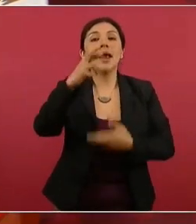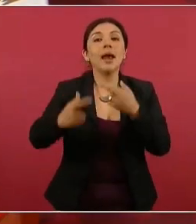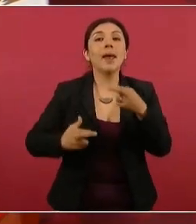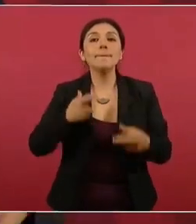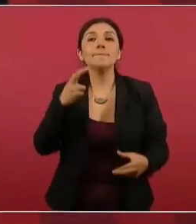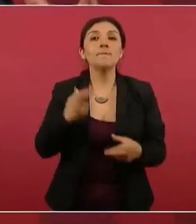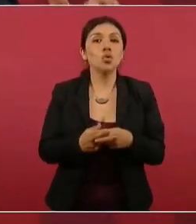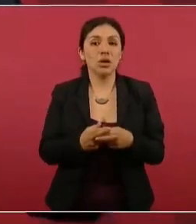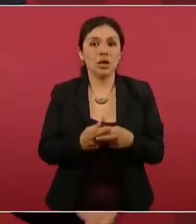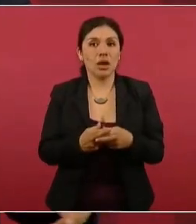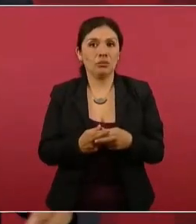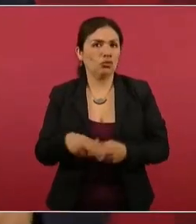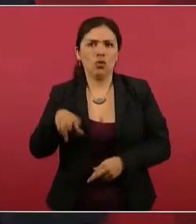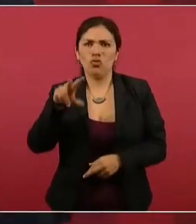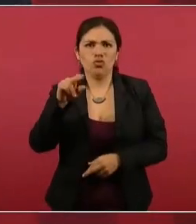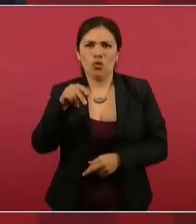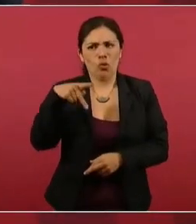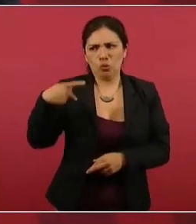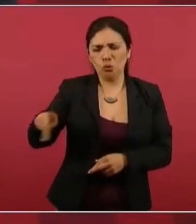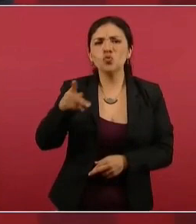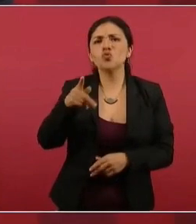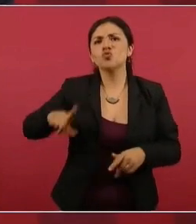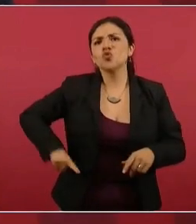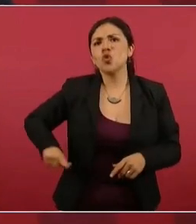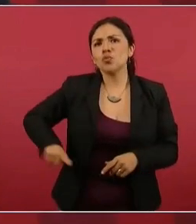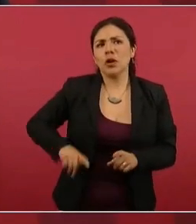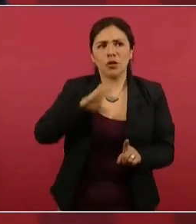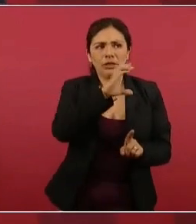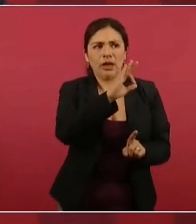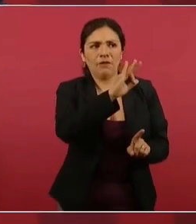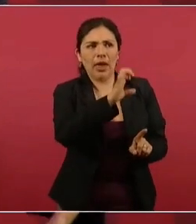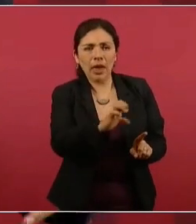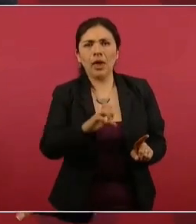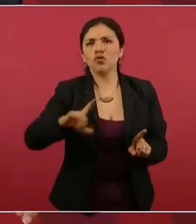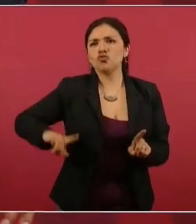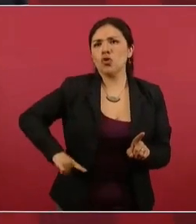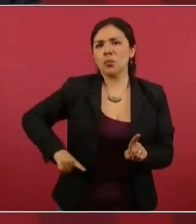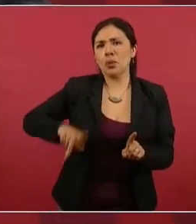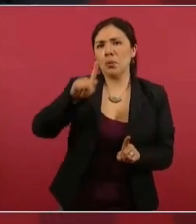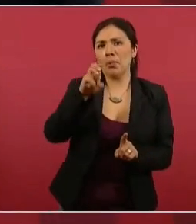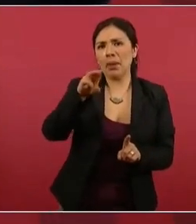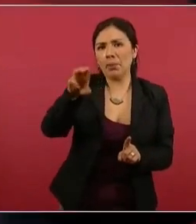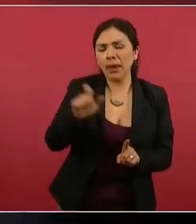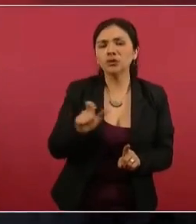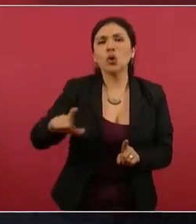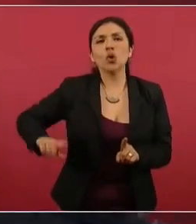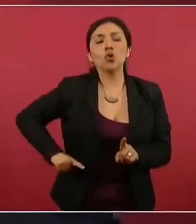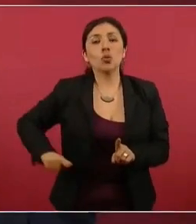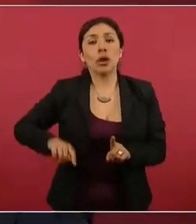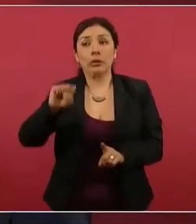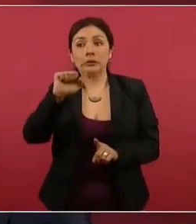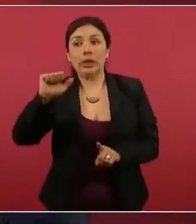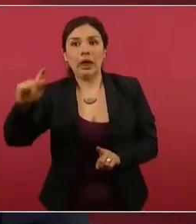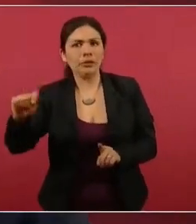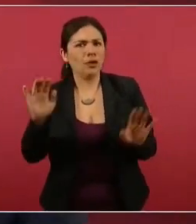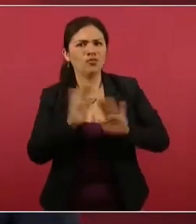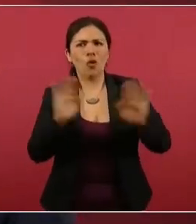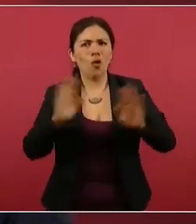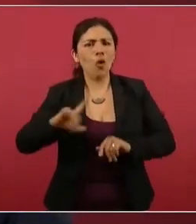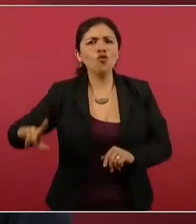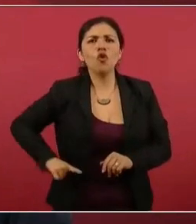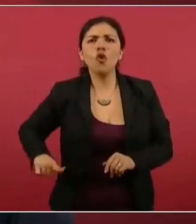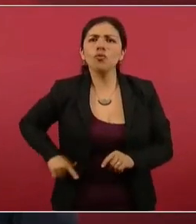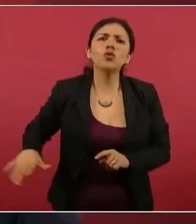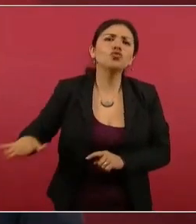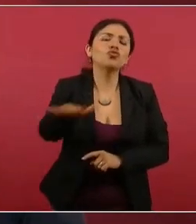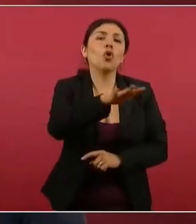no es el gobierno de Pemex y el gobierno de la Comisión Federal y el gobierno de Hacienda, sino es el gobierno de todos los mexicanos, nos tenemos